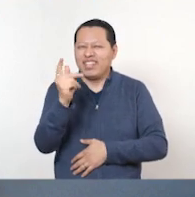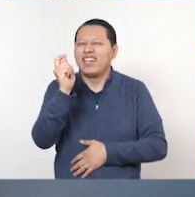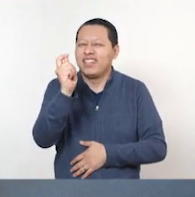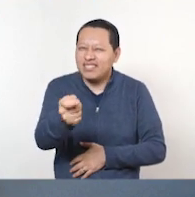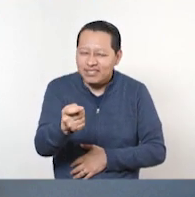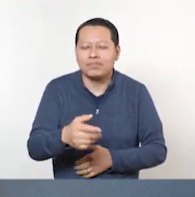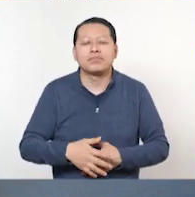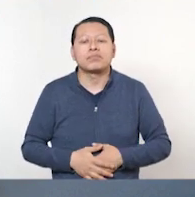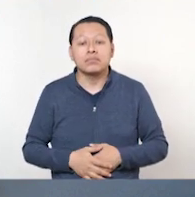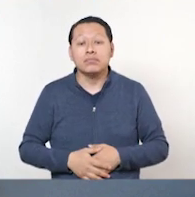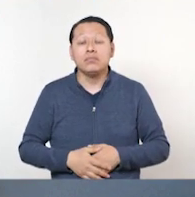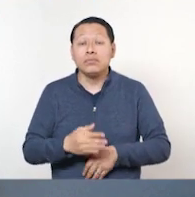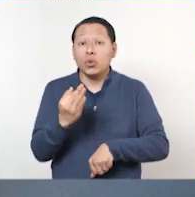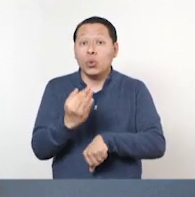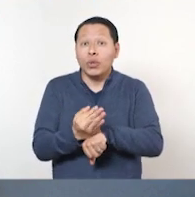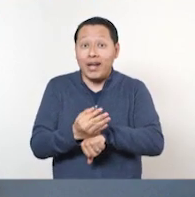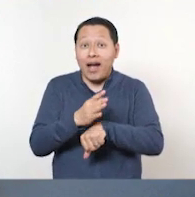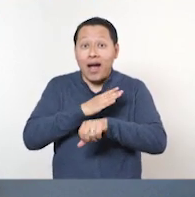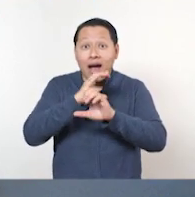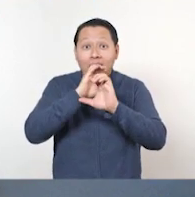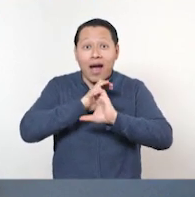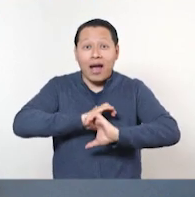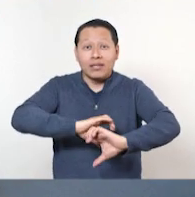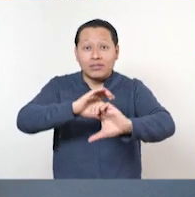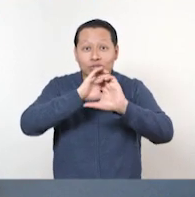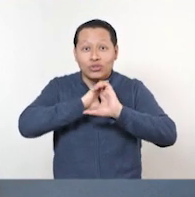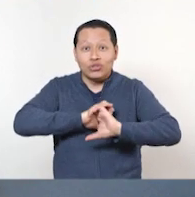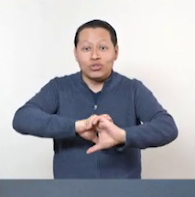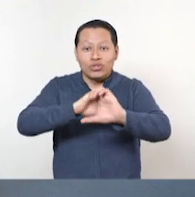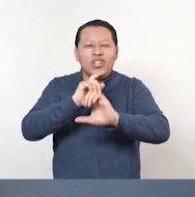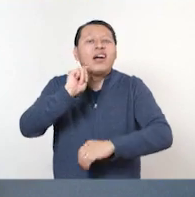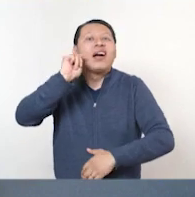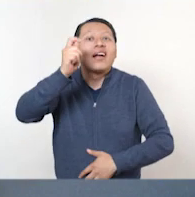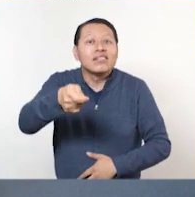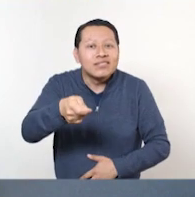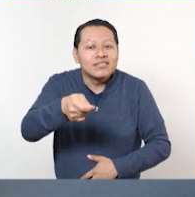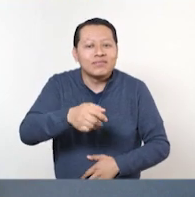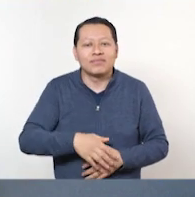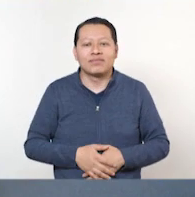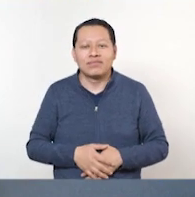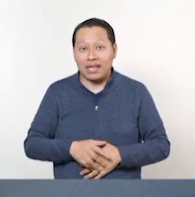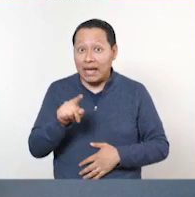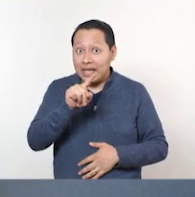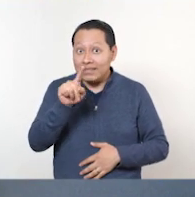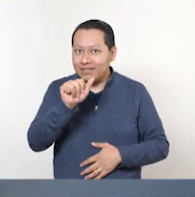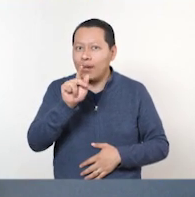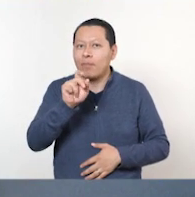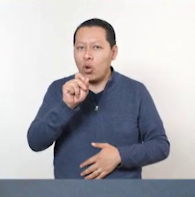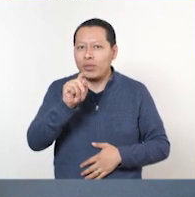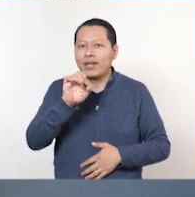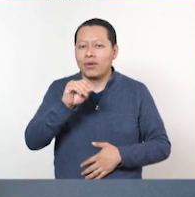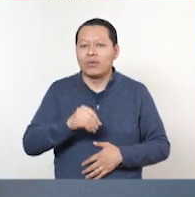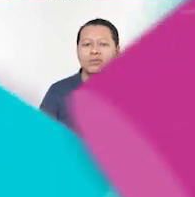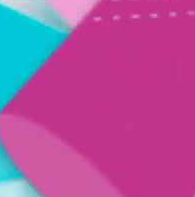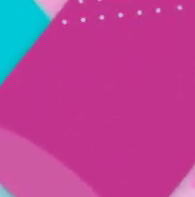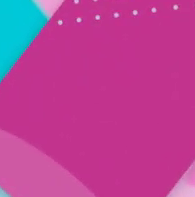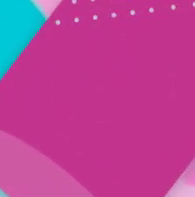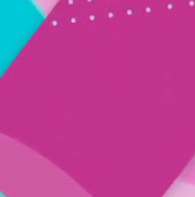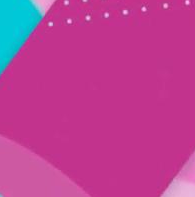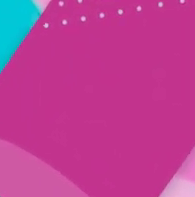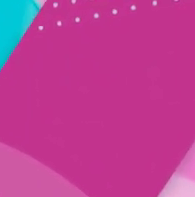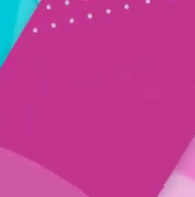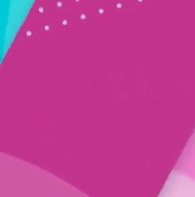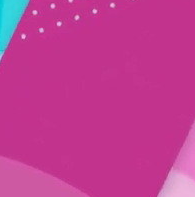es? Pues vienen a cantarnos una canción en... ¿Zapoteco? Sí.